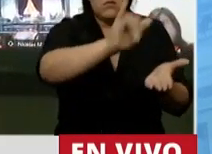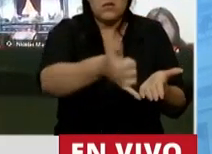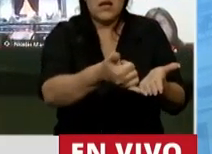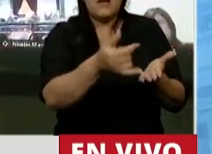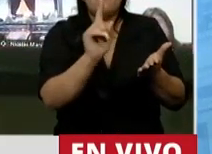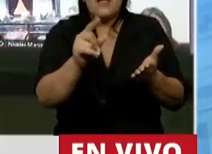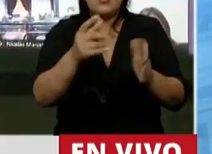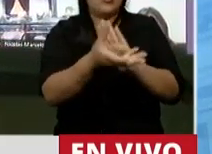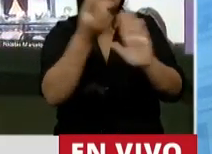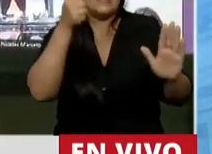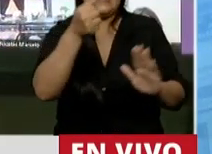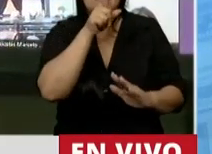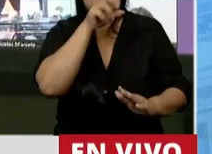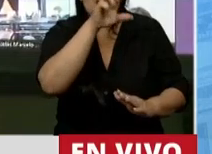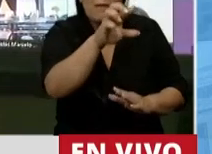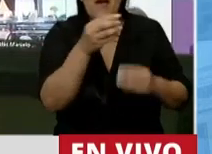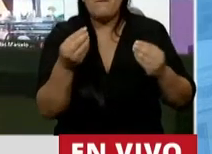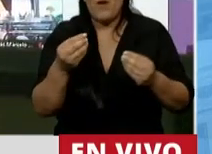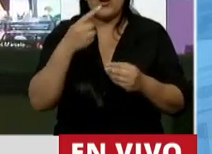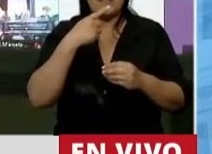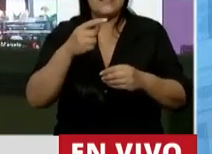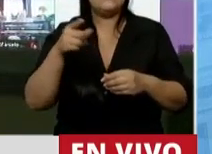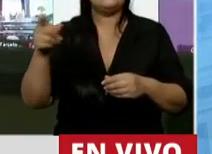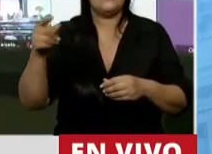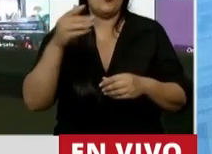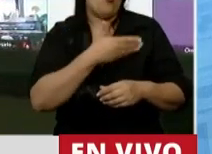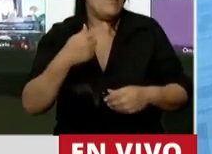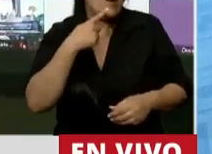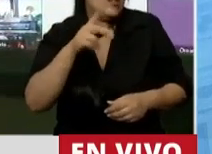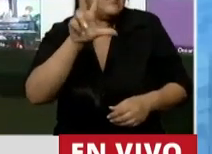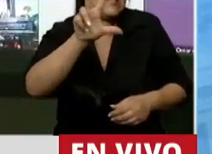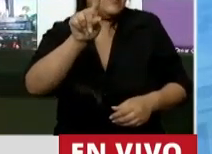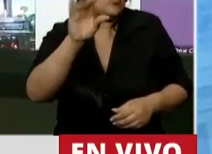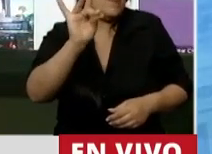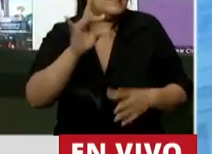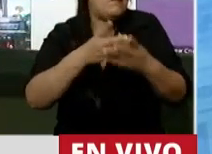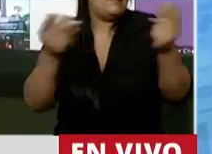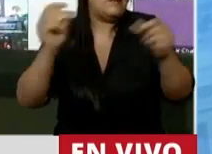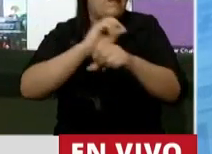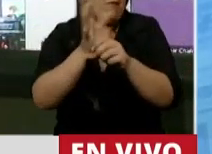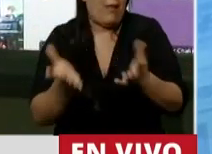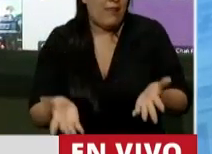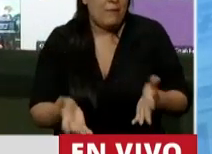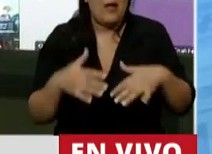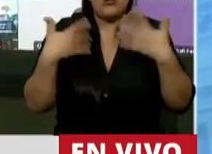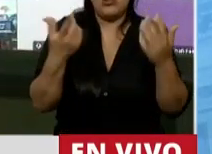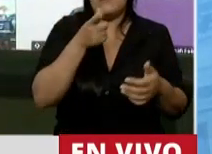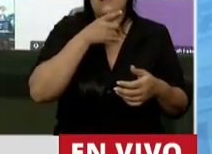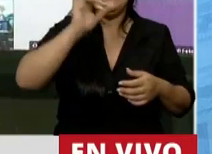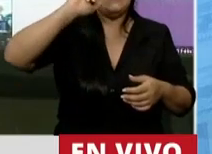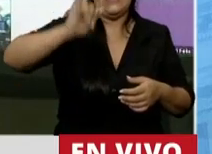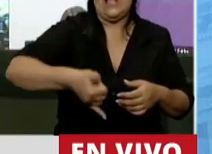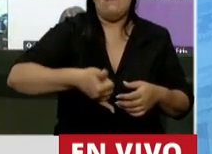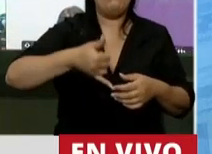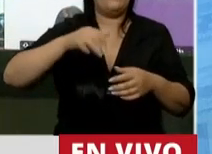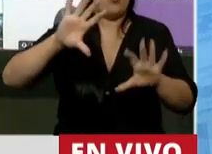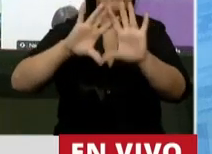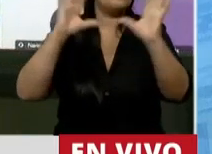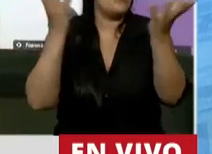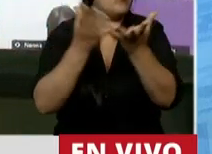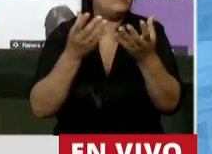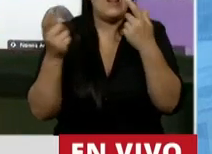ya que, según el gobierno, la pandemia termina el 31 de diciembre. Parecería que entonces los campeones mundiales de la redistribución